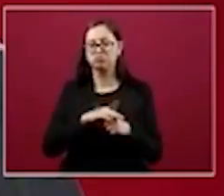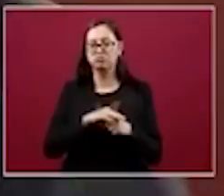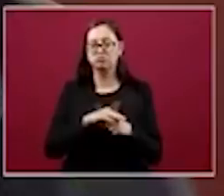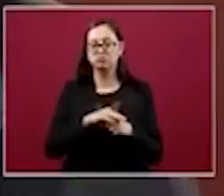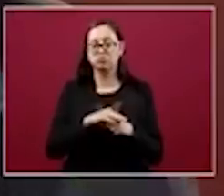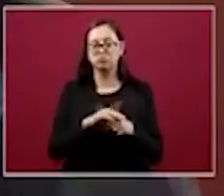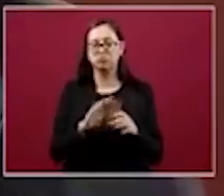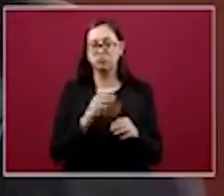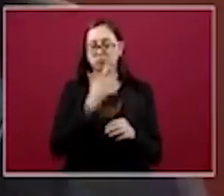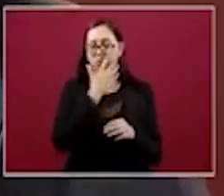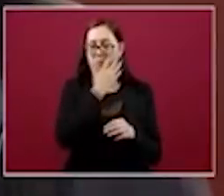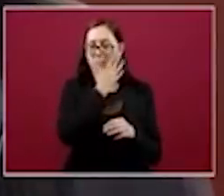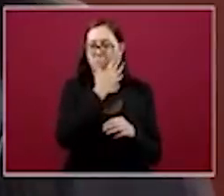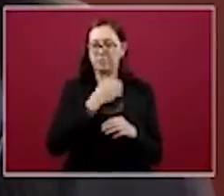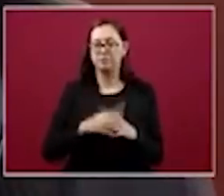y